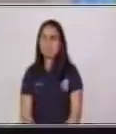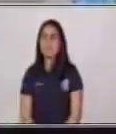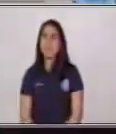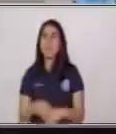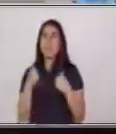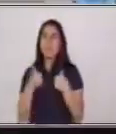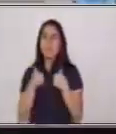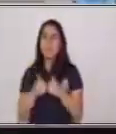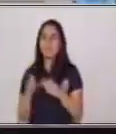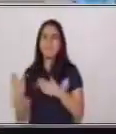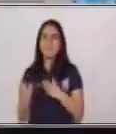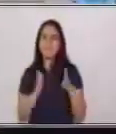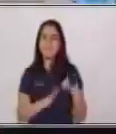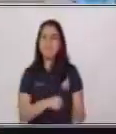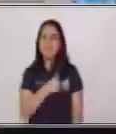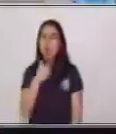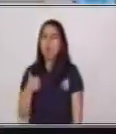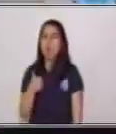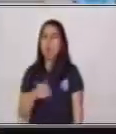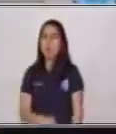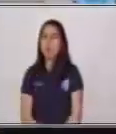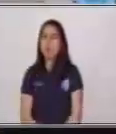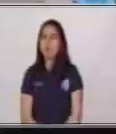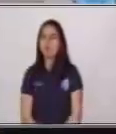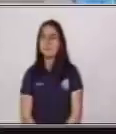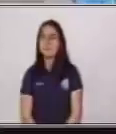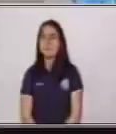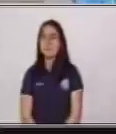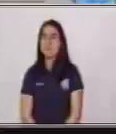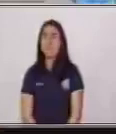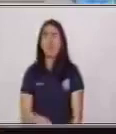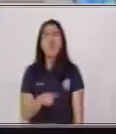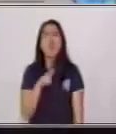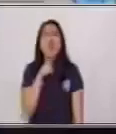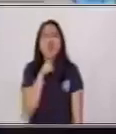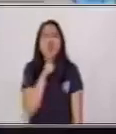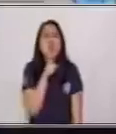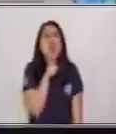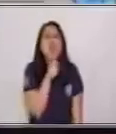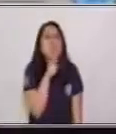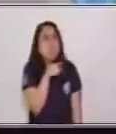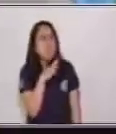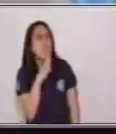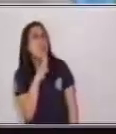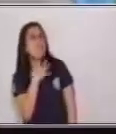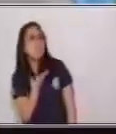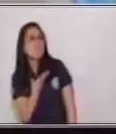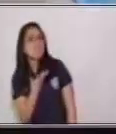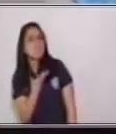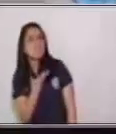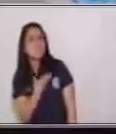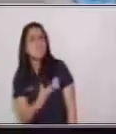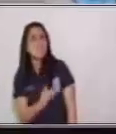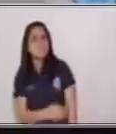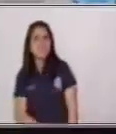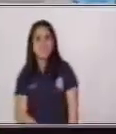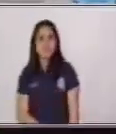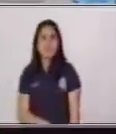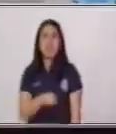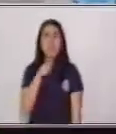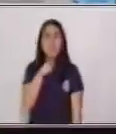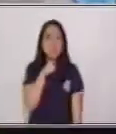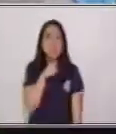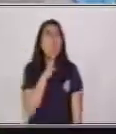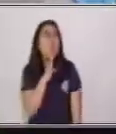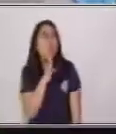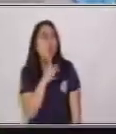Correcto, si vemos el cuadro acá del interrogativo y exclamativo, diremos que va tildado ¿quién? Y ahora,